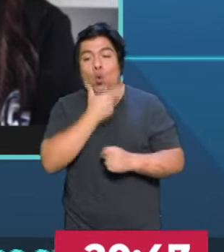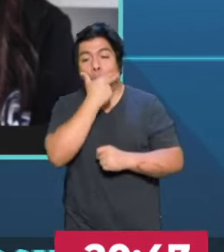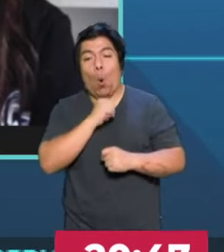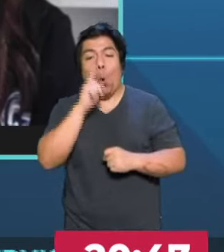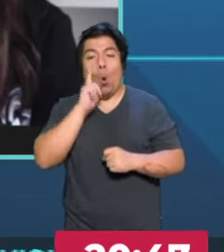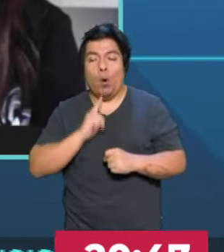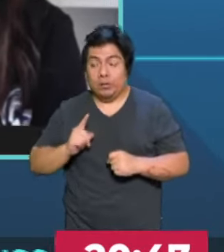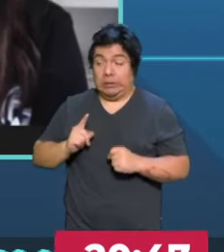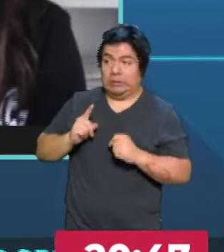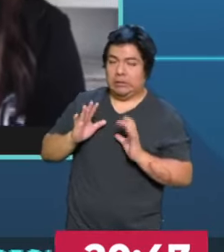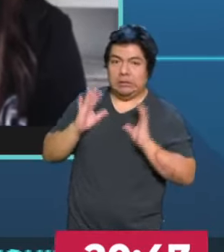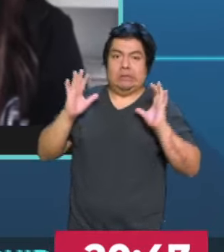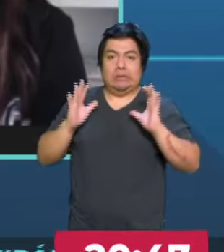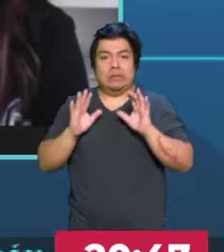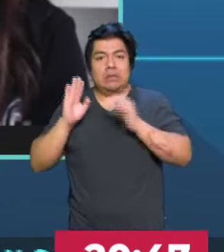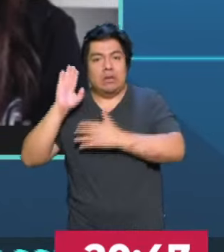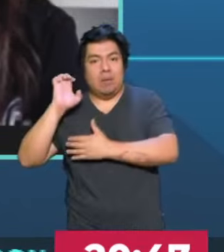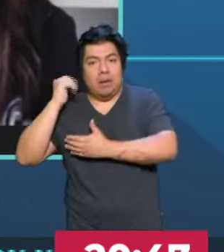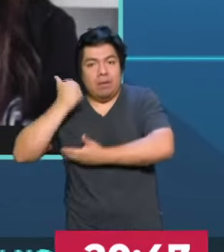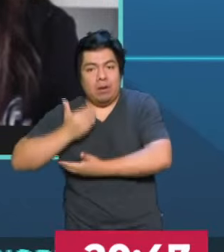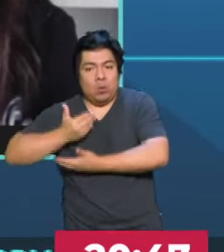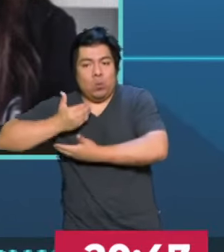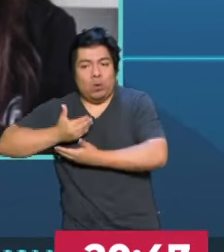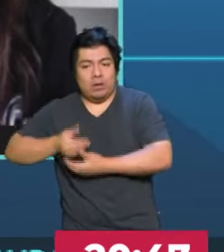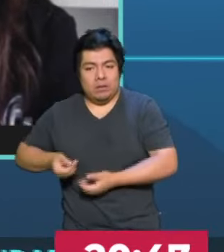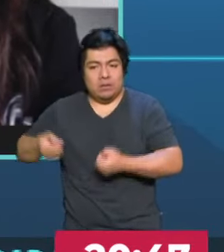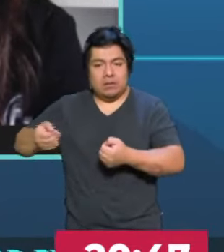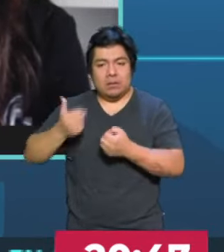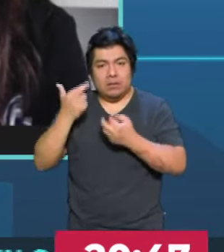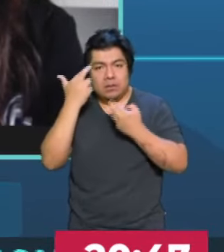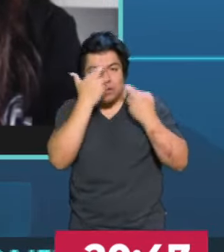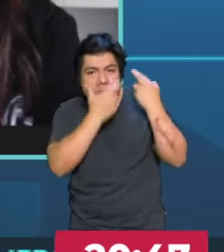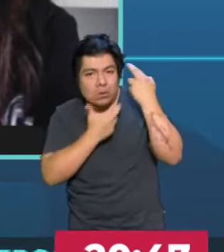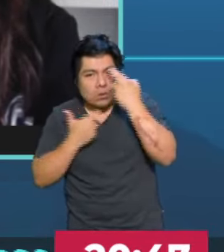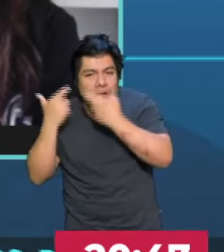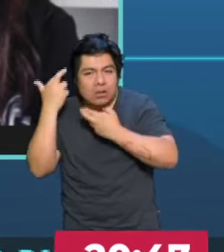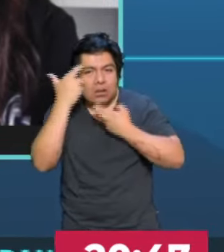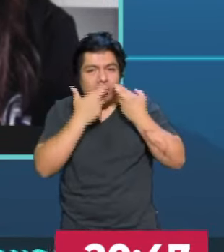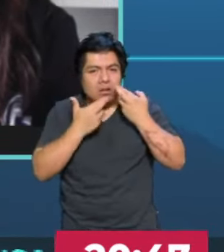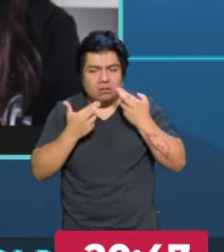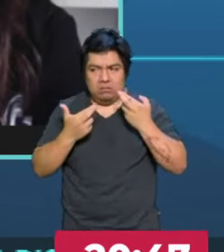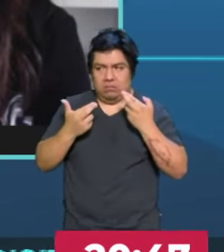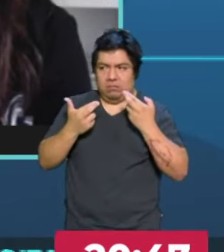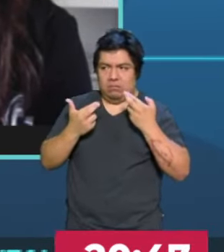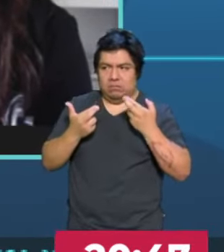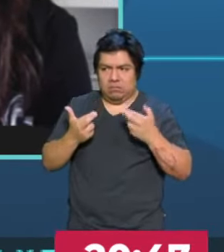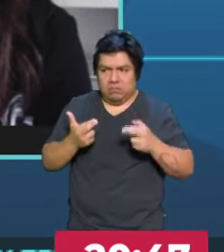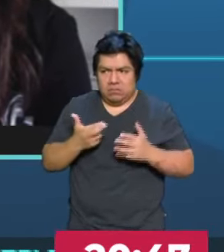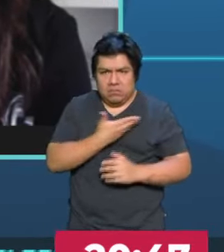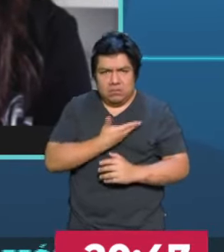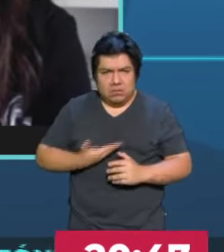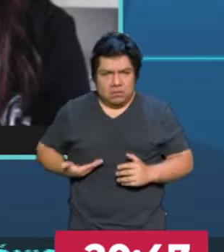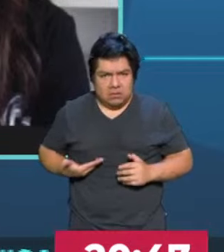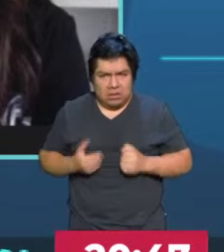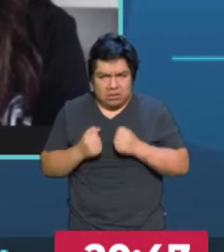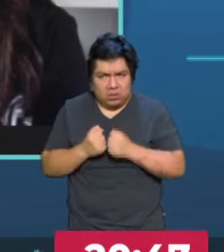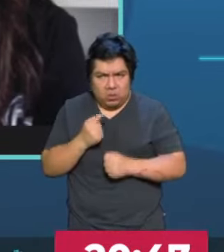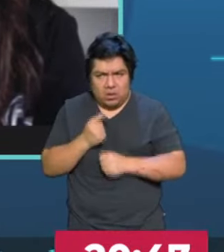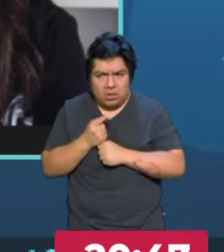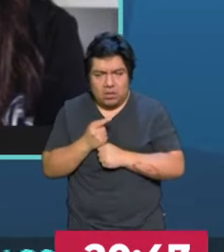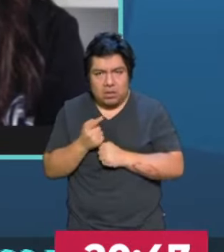eran sorprendentes, bebés en brazos, bebés en carriola, los revisaban completamente por seguridad del presidente, que dispositivos que no vimos